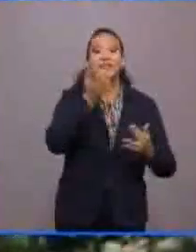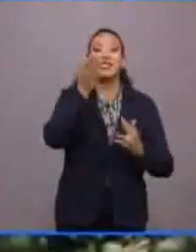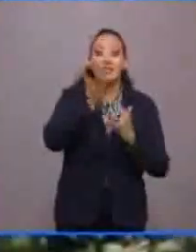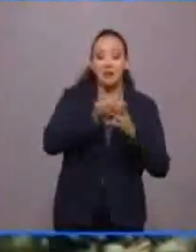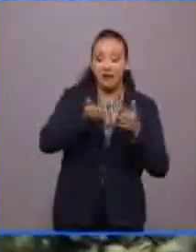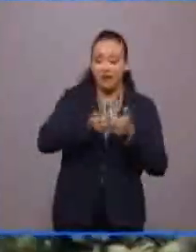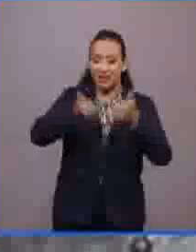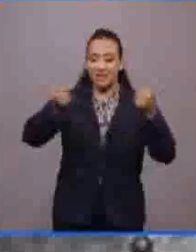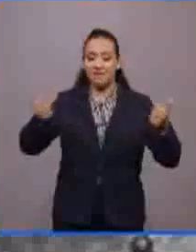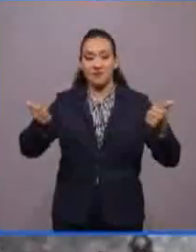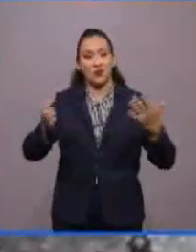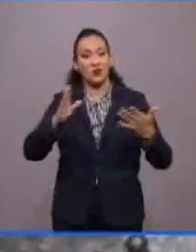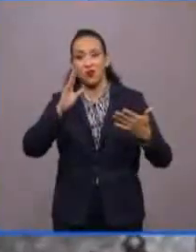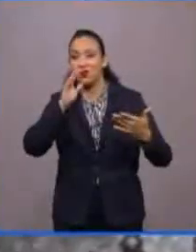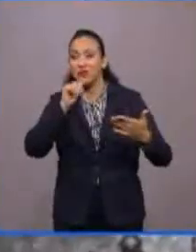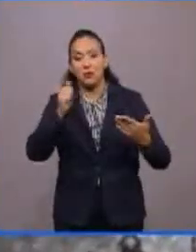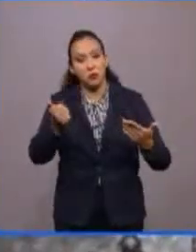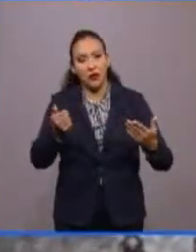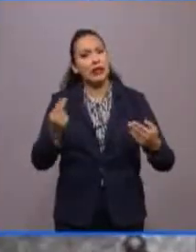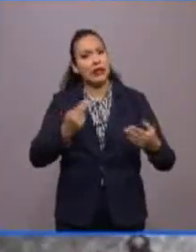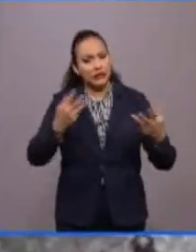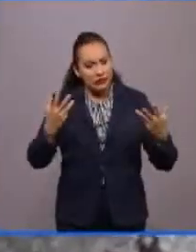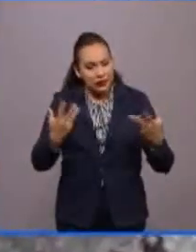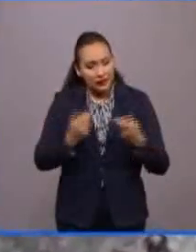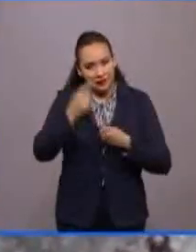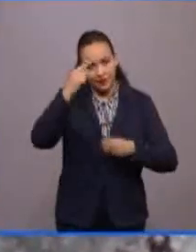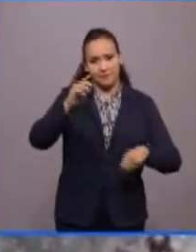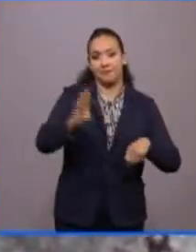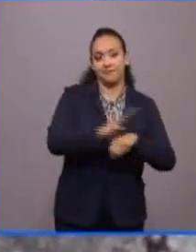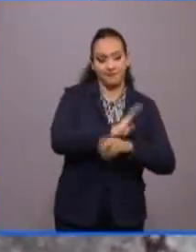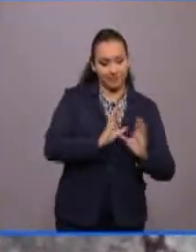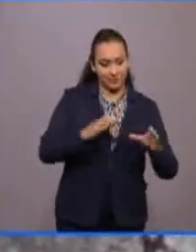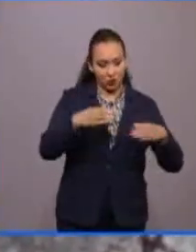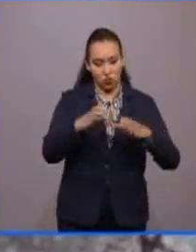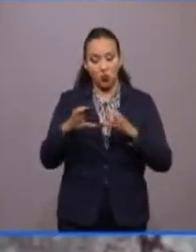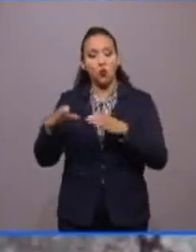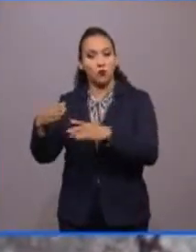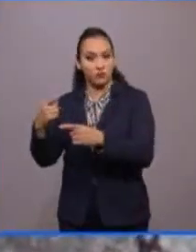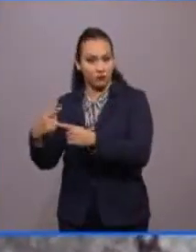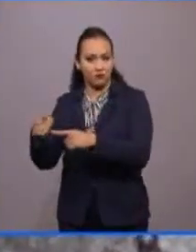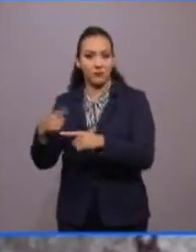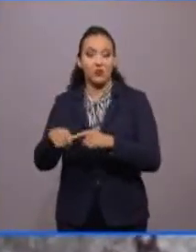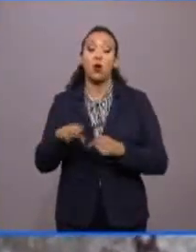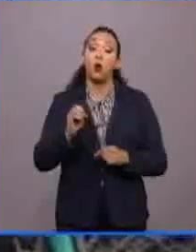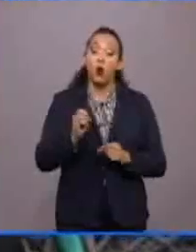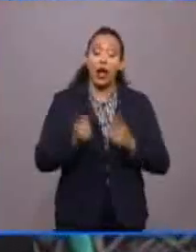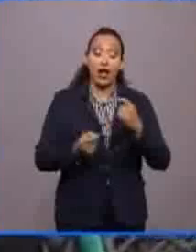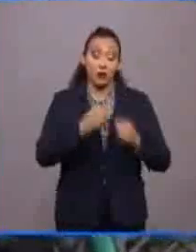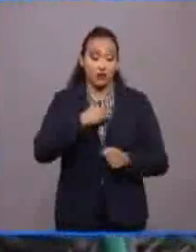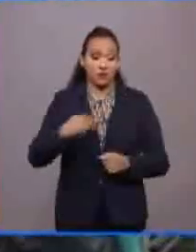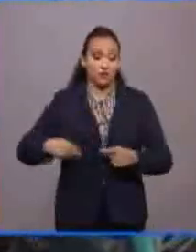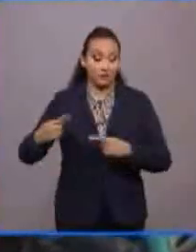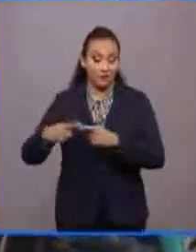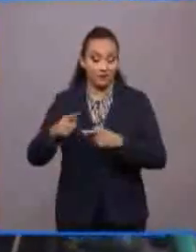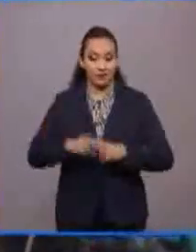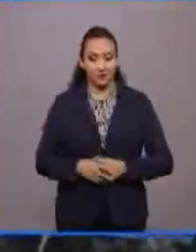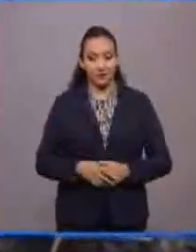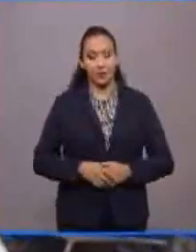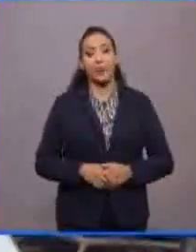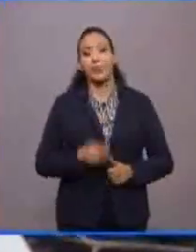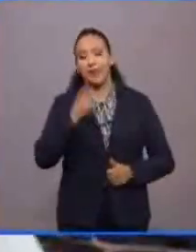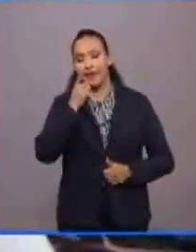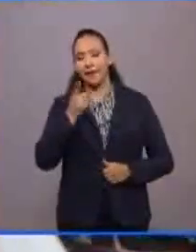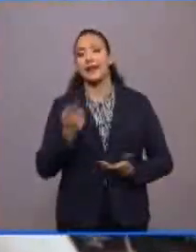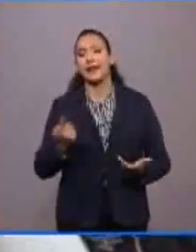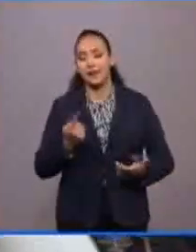realizar obras ni prestar servicios que beneficien a la propia comunidad, comunidades o incluso a varios municipios. Señalaron que,